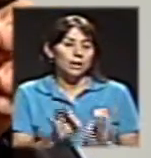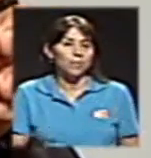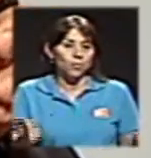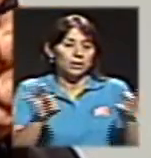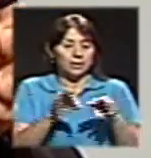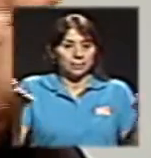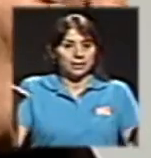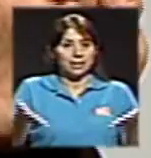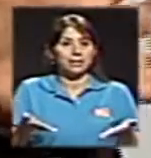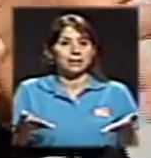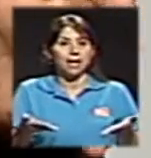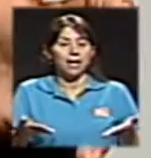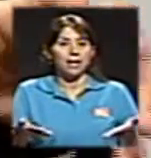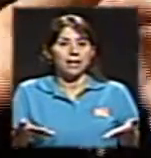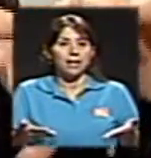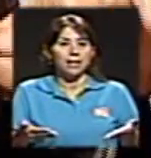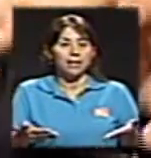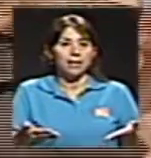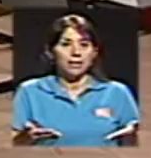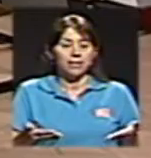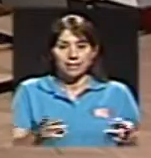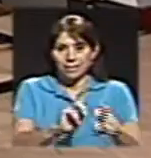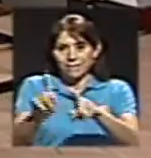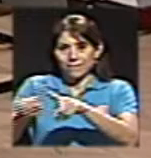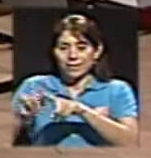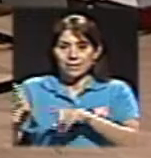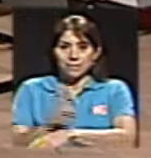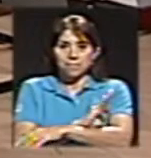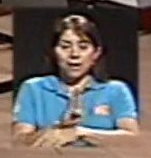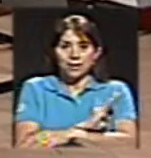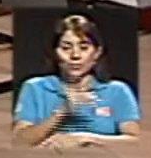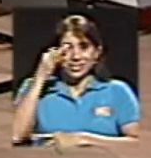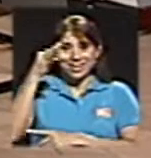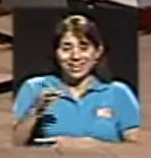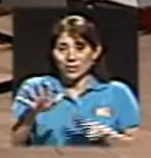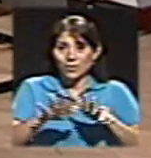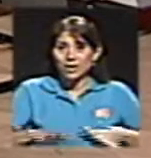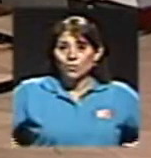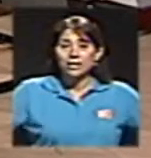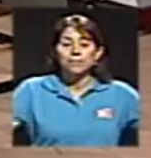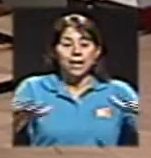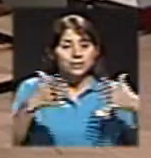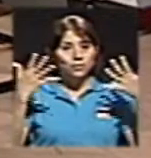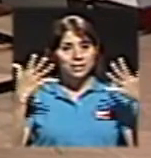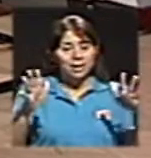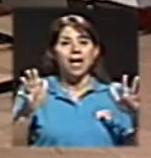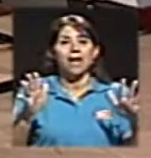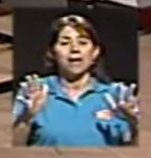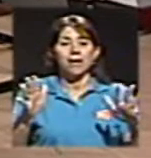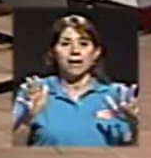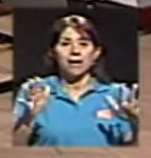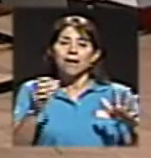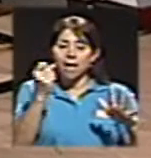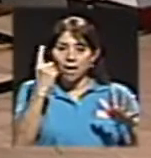significativa presencia en un espacio que me parece que van adoptando con más claridad algunos bancos